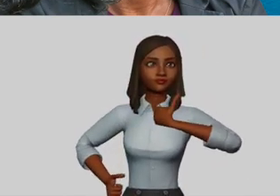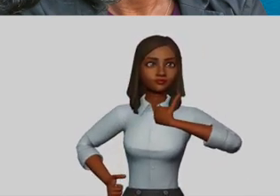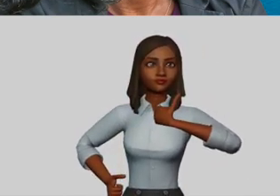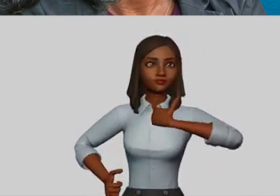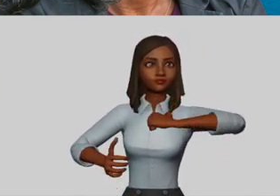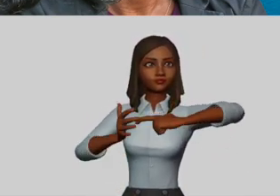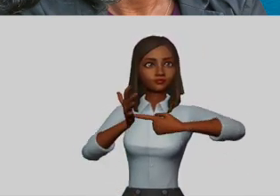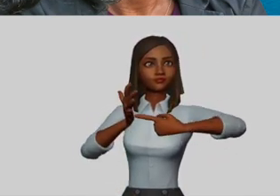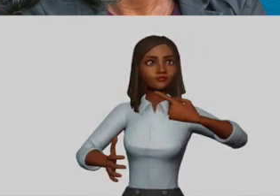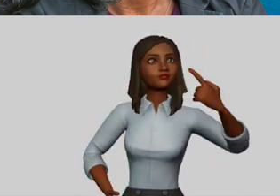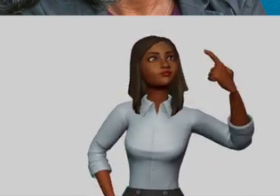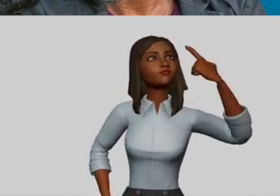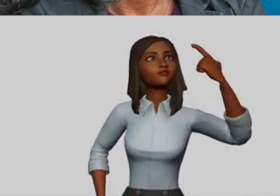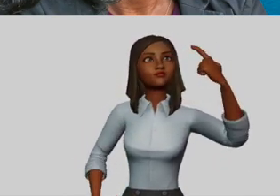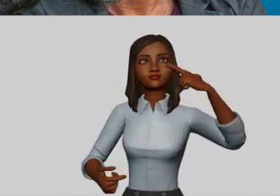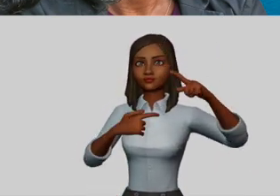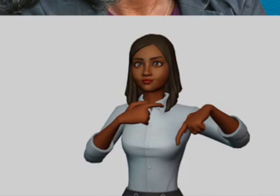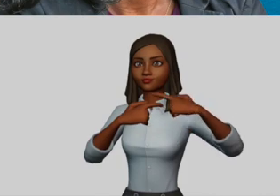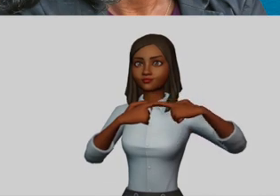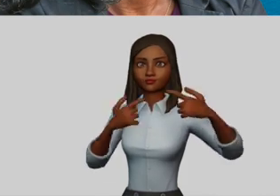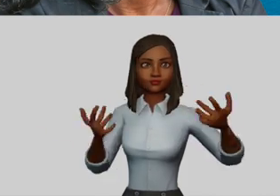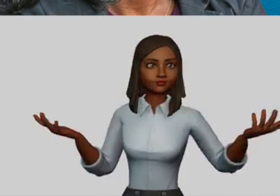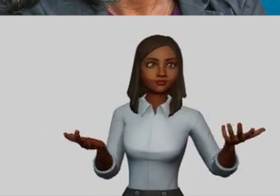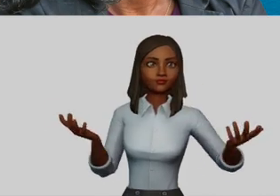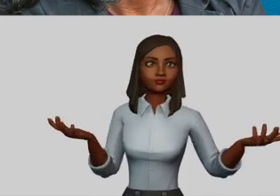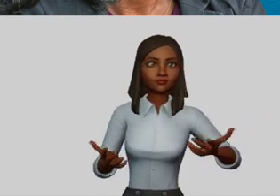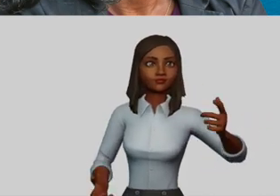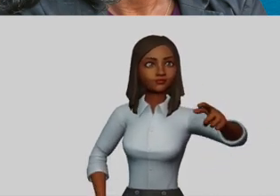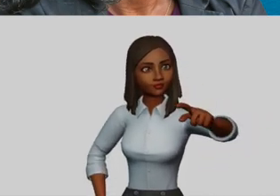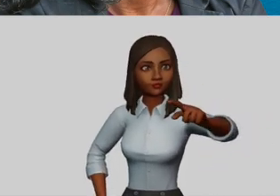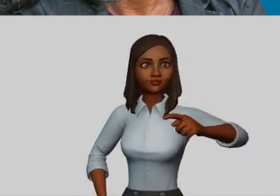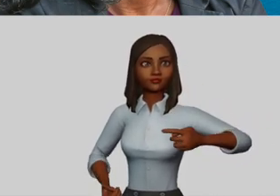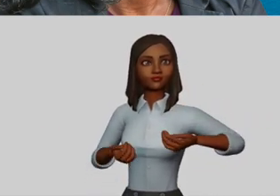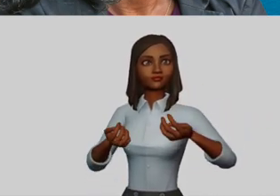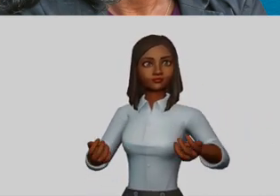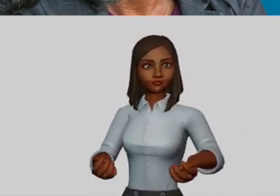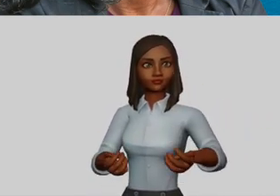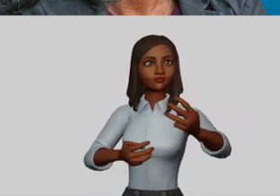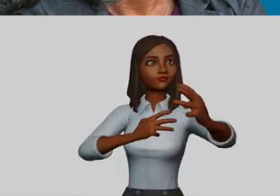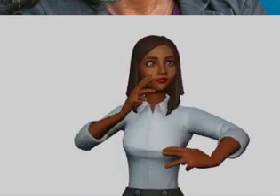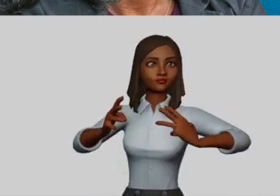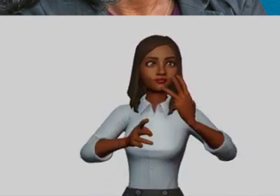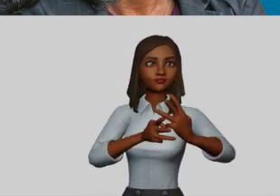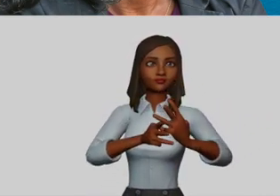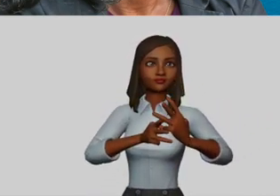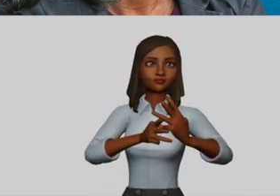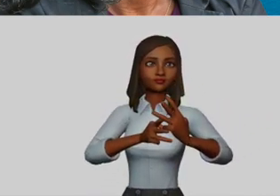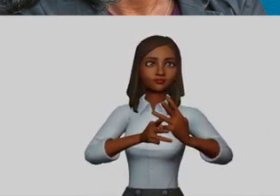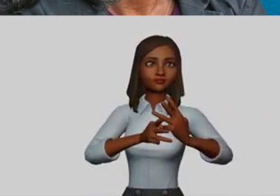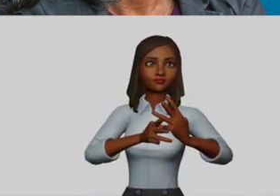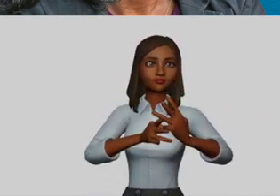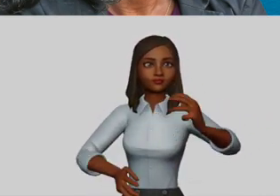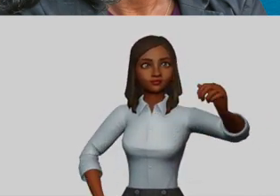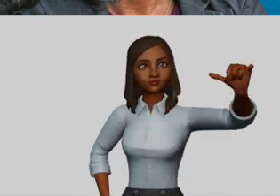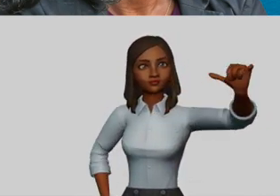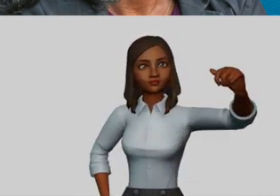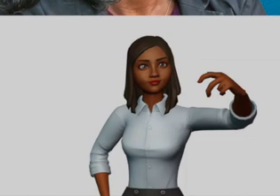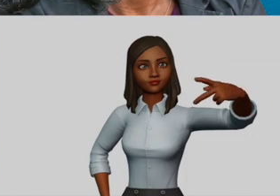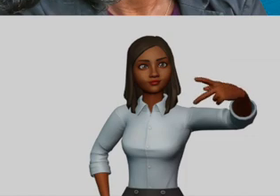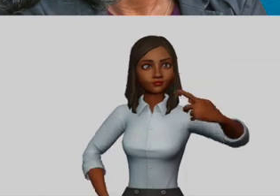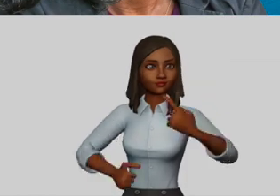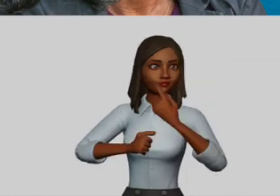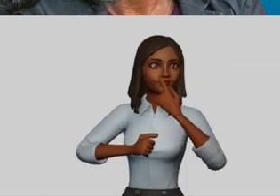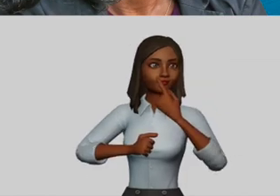leyes, pero tú sabes que ninguna se cumplen. Son un poema. Hay muchísimos, hasta en la Constitución está, pero no se cumple